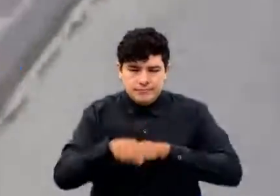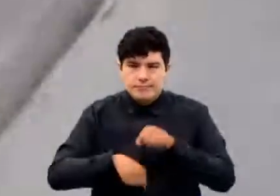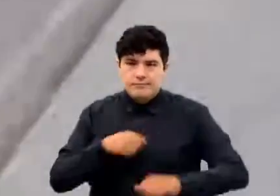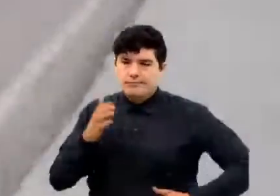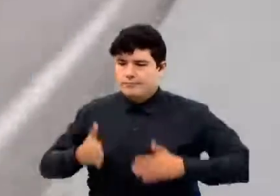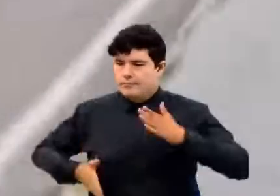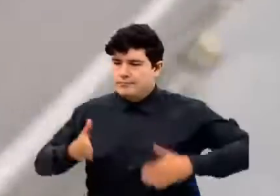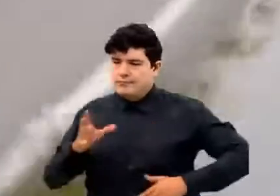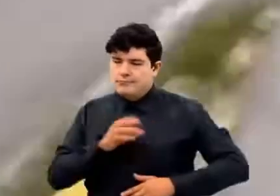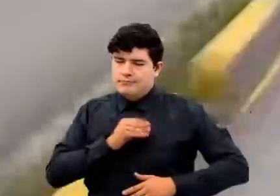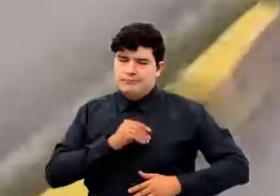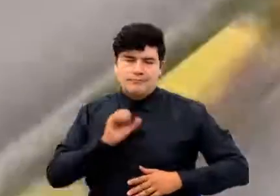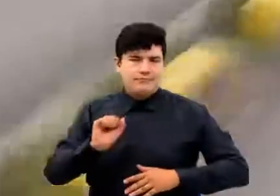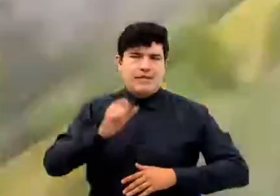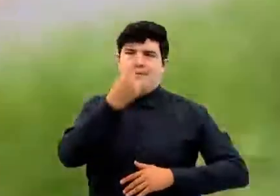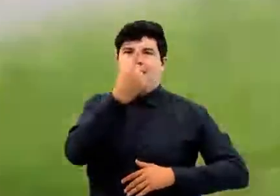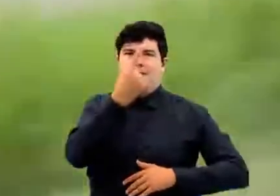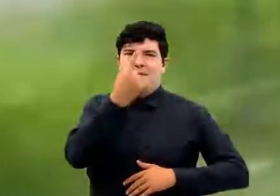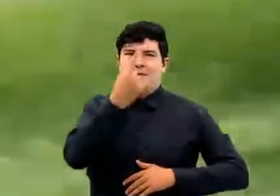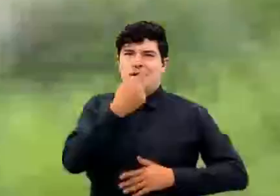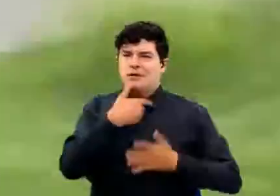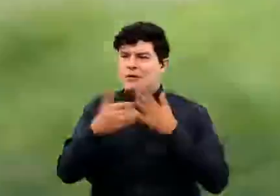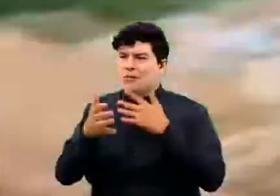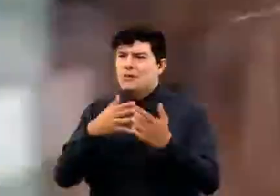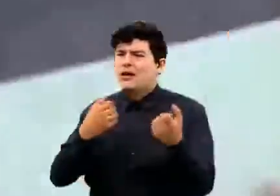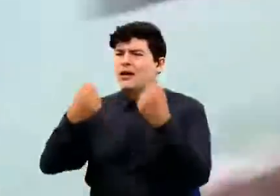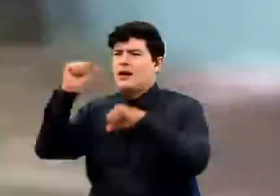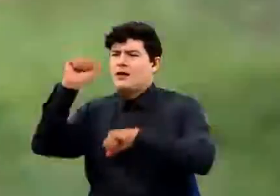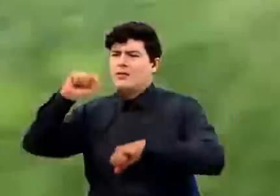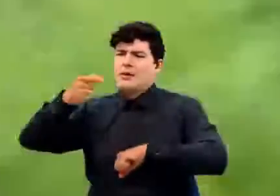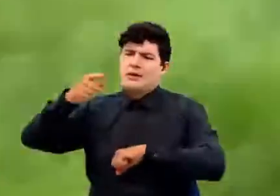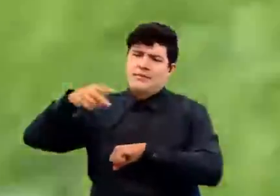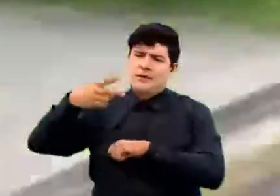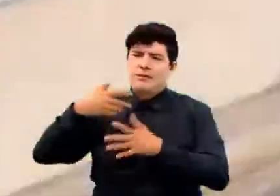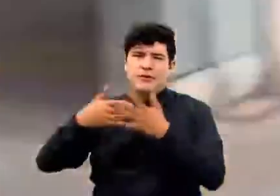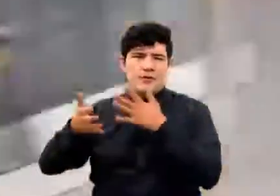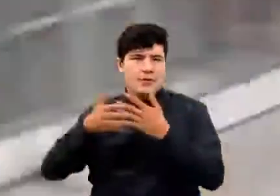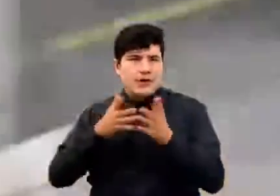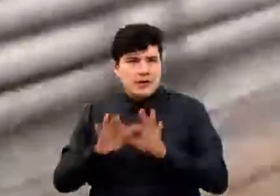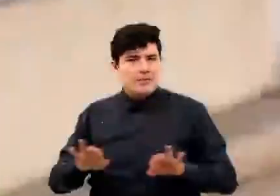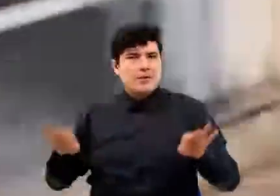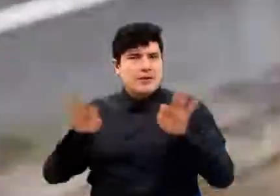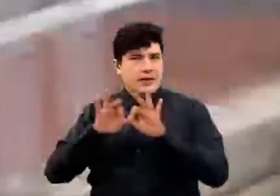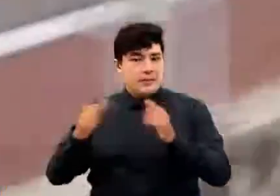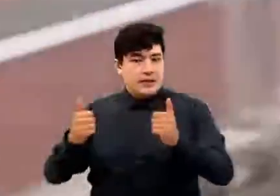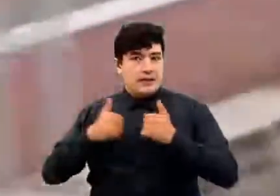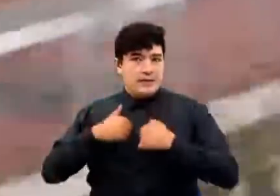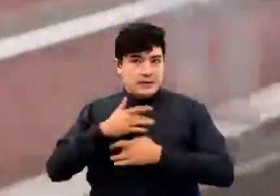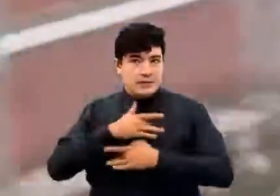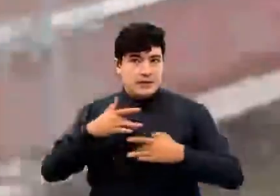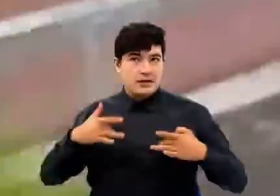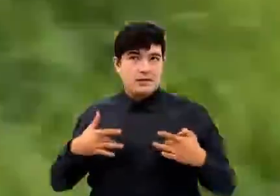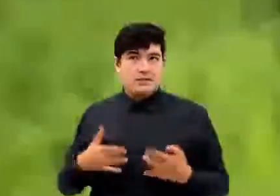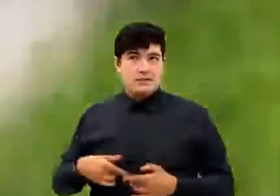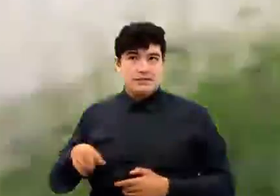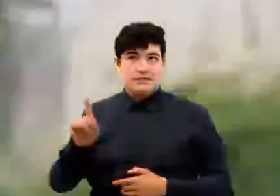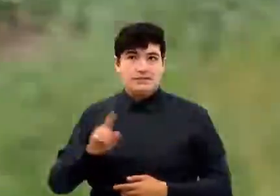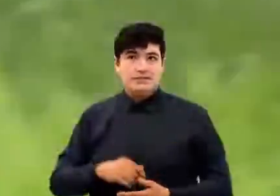eso, más allá del resultado, todos terminaron felices, ejercitados y con un buen aporte a su salud.